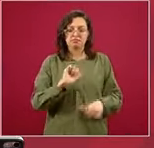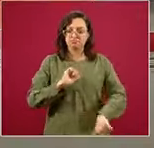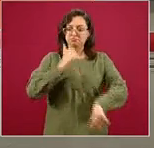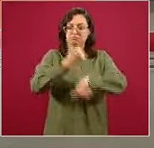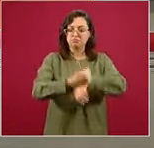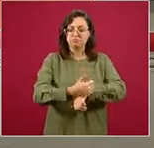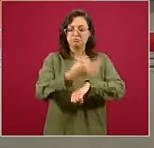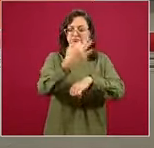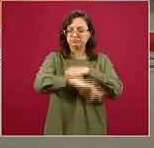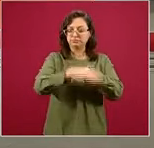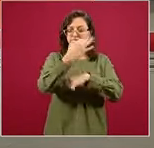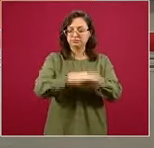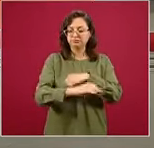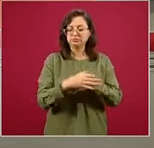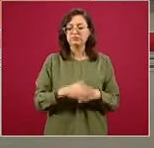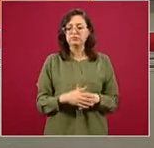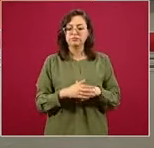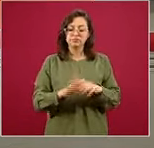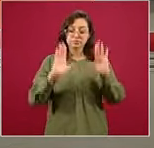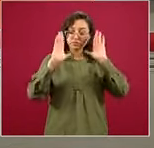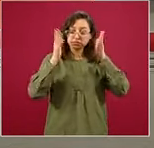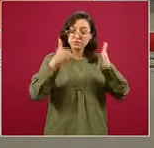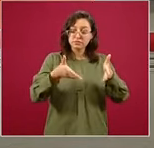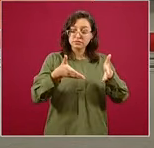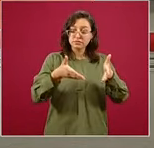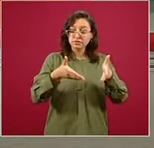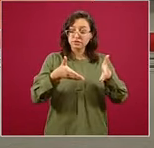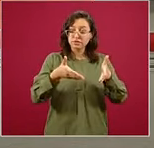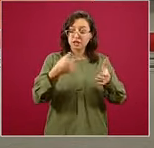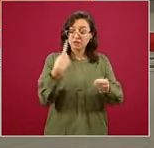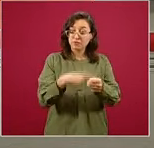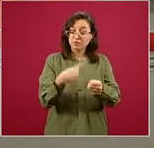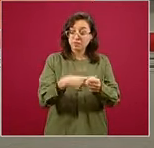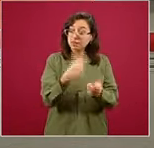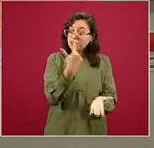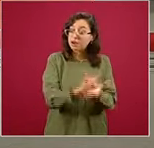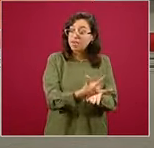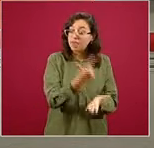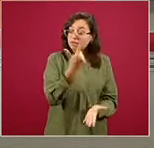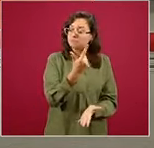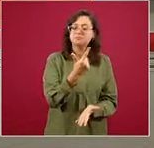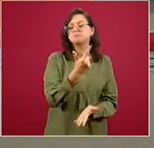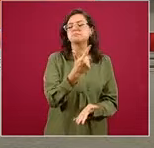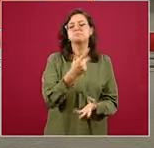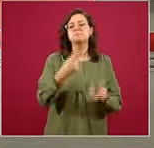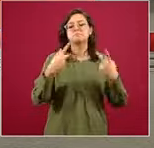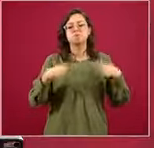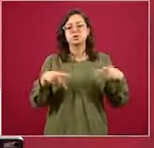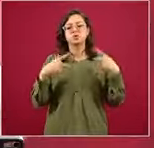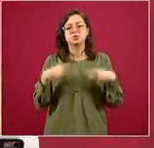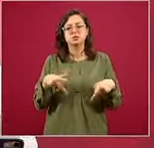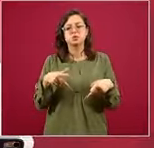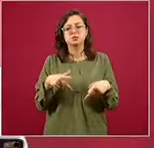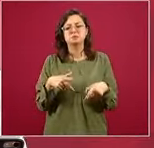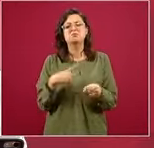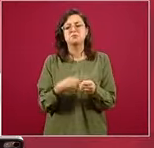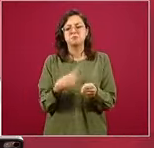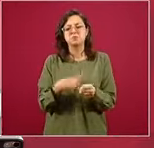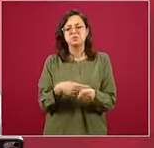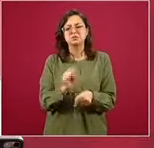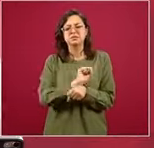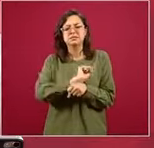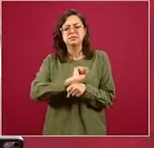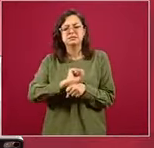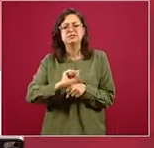servicio. Está destinado no para pacientes críticamente enfermos, sino para personas que están ya en un periodo de